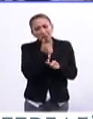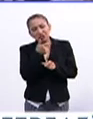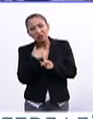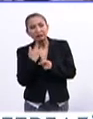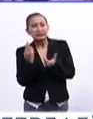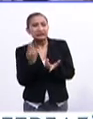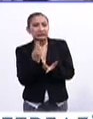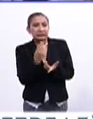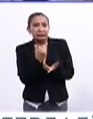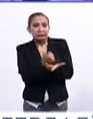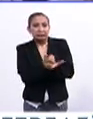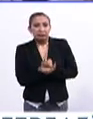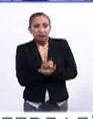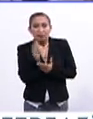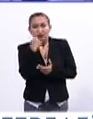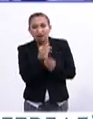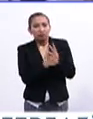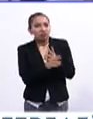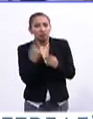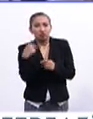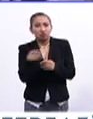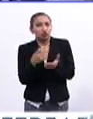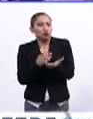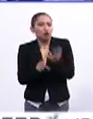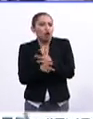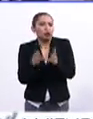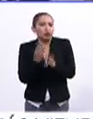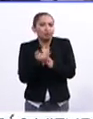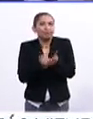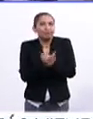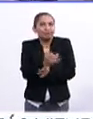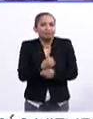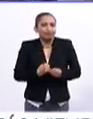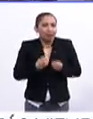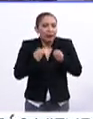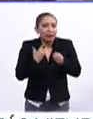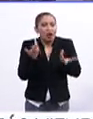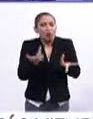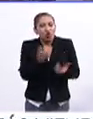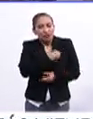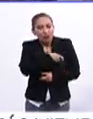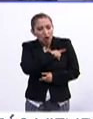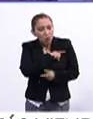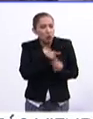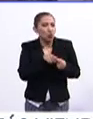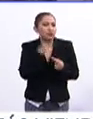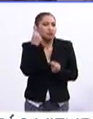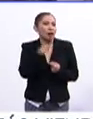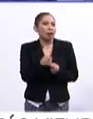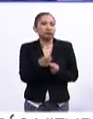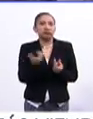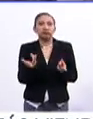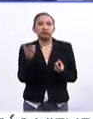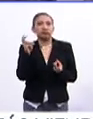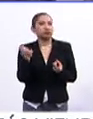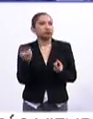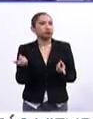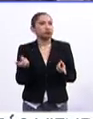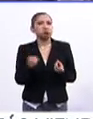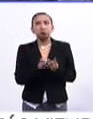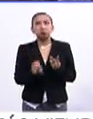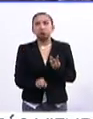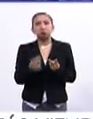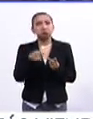lado la necesita, ¿no? Para muchas decisiones que tiene que tomar, para su estado de salud, para cuestiones de,